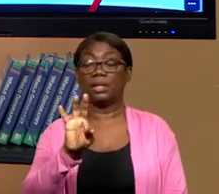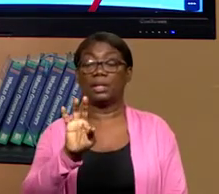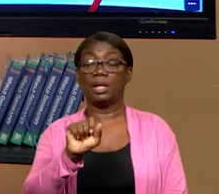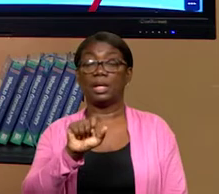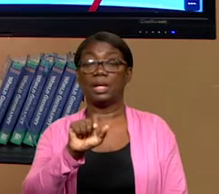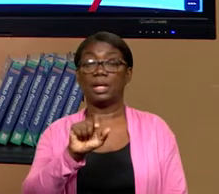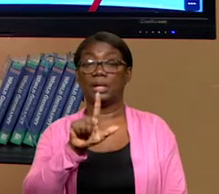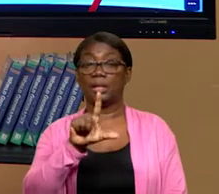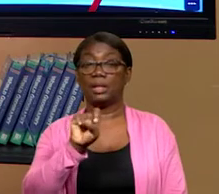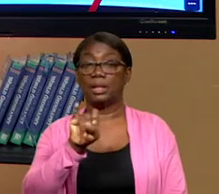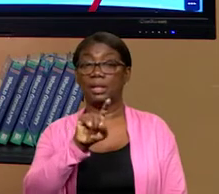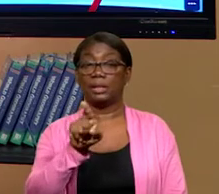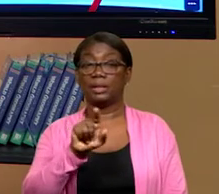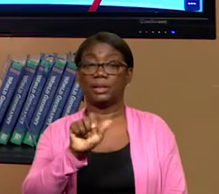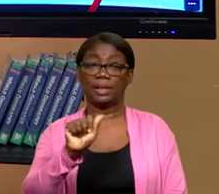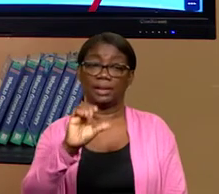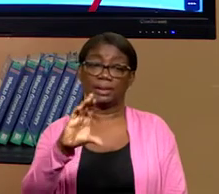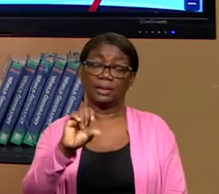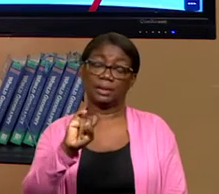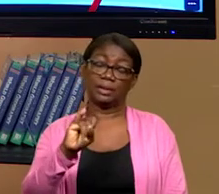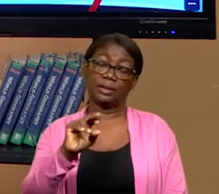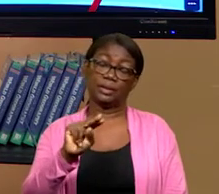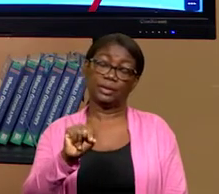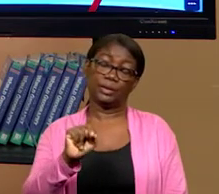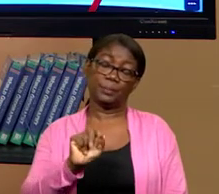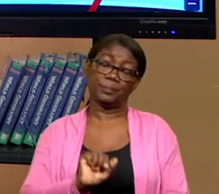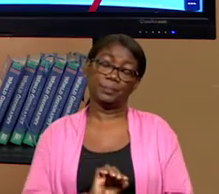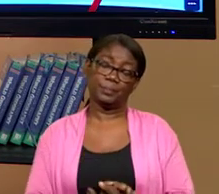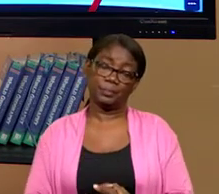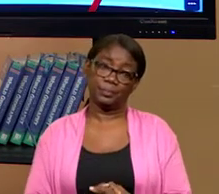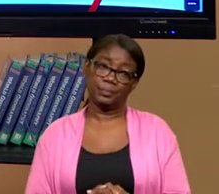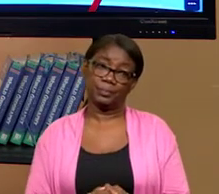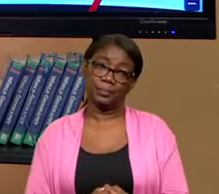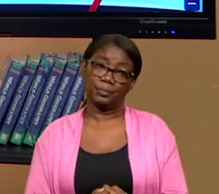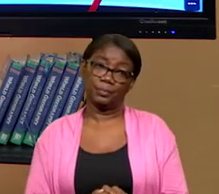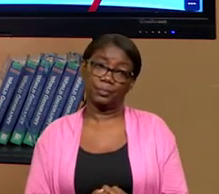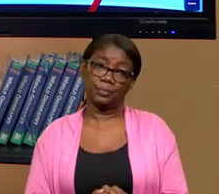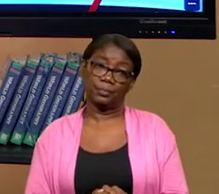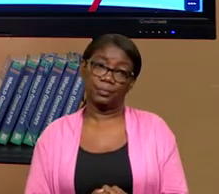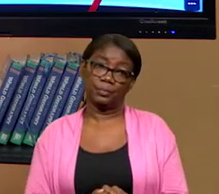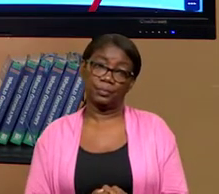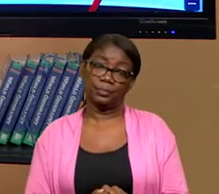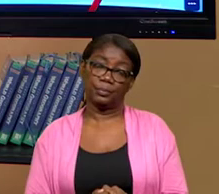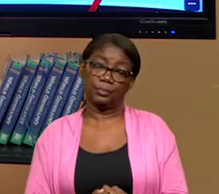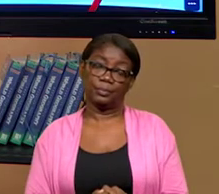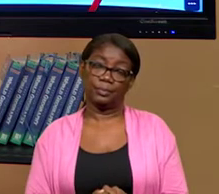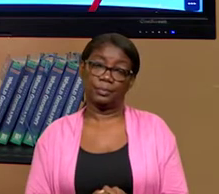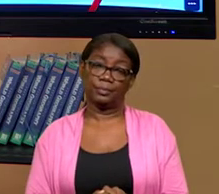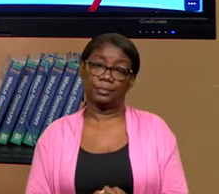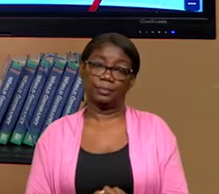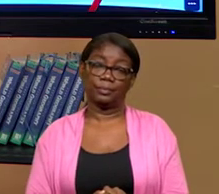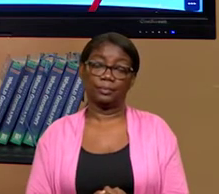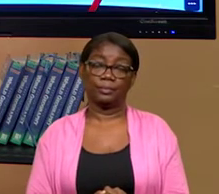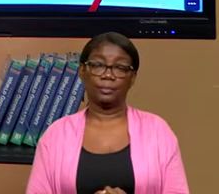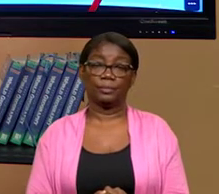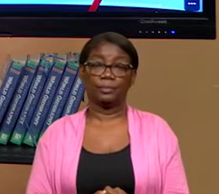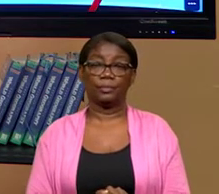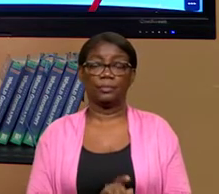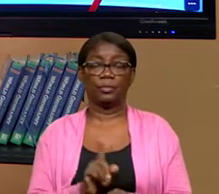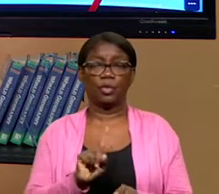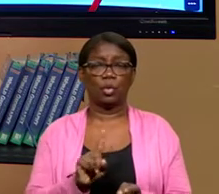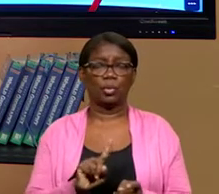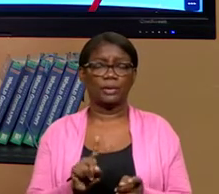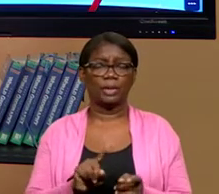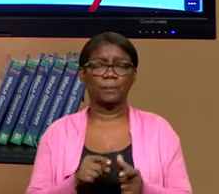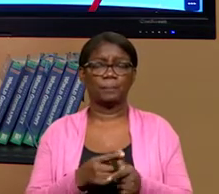El desentrelazamiento de la imagen, escalamiento de la imagen, generación de señales LVDS,